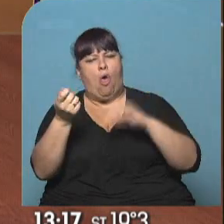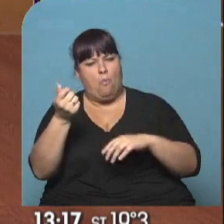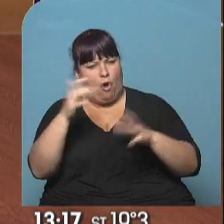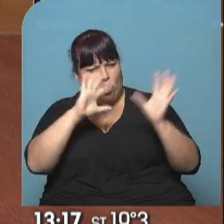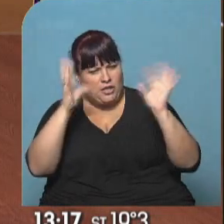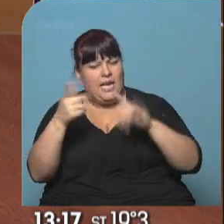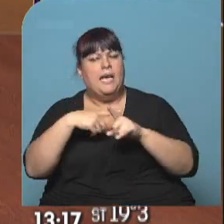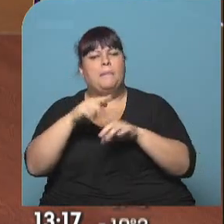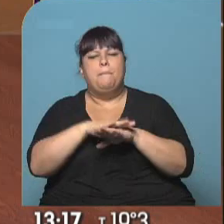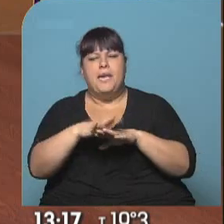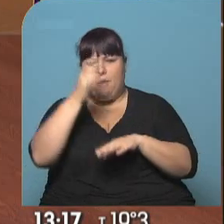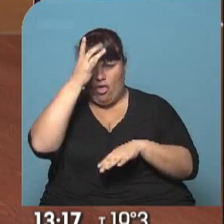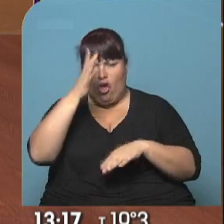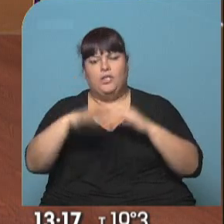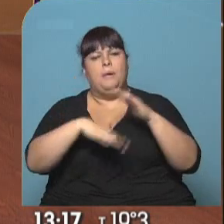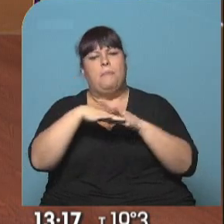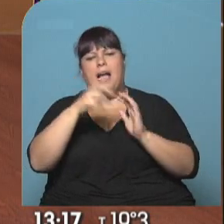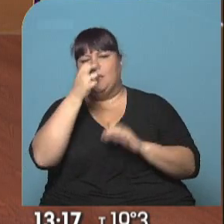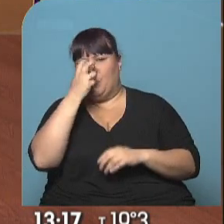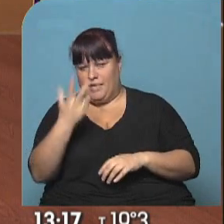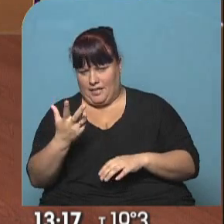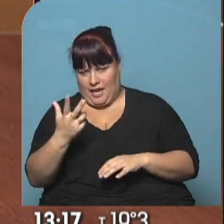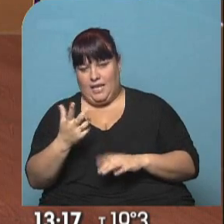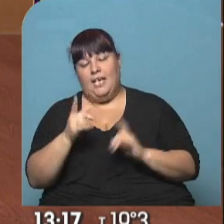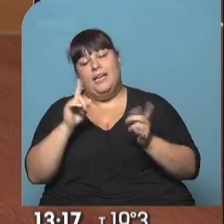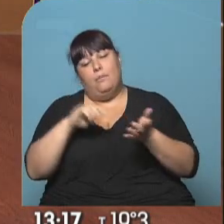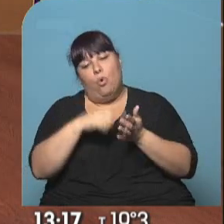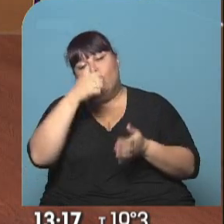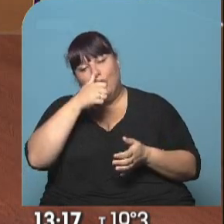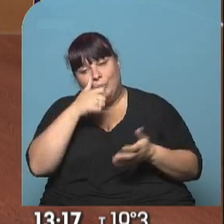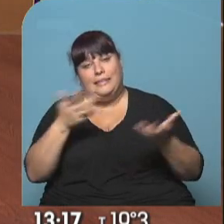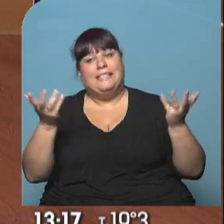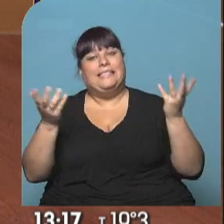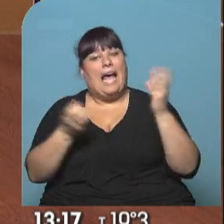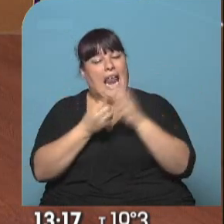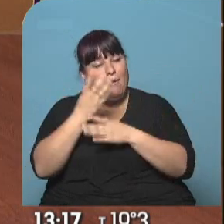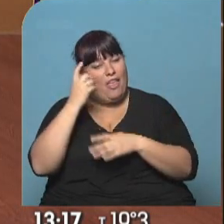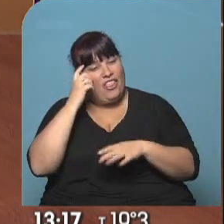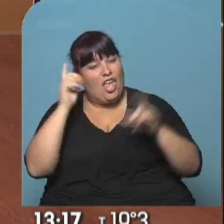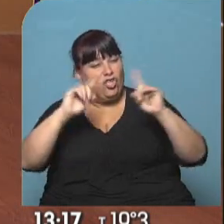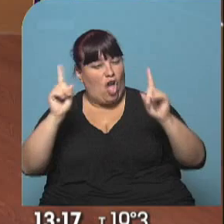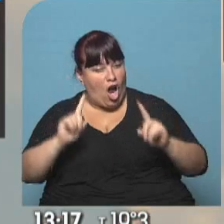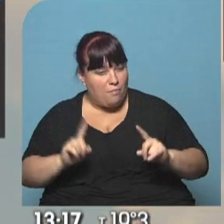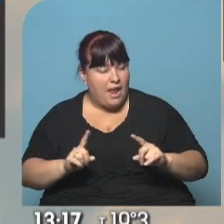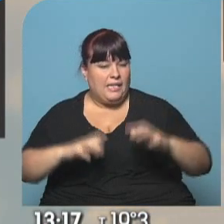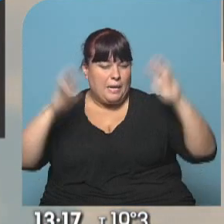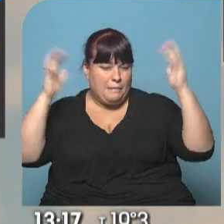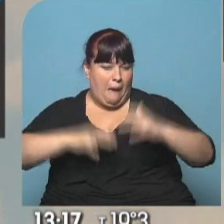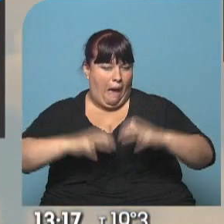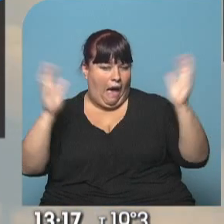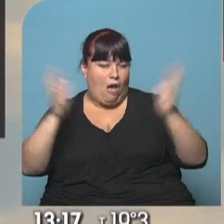el cielo, temperatura mínima 12, máxima 23. Lo que sí, el domingo, a media mañana vendrán las tormentas,